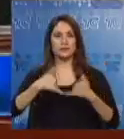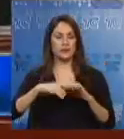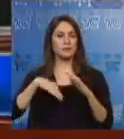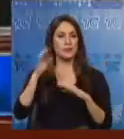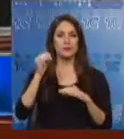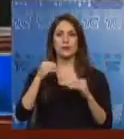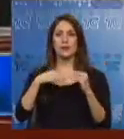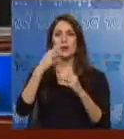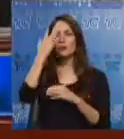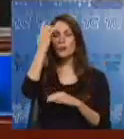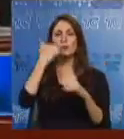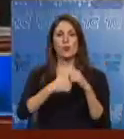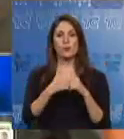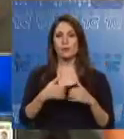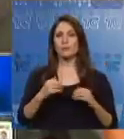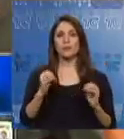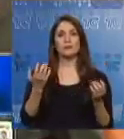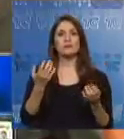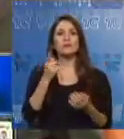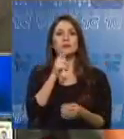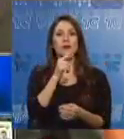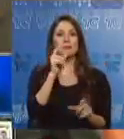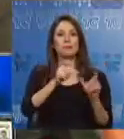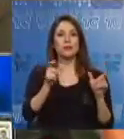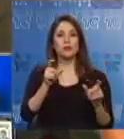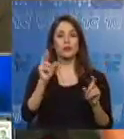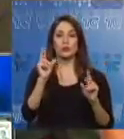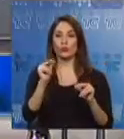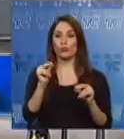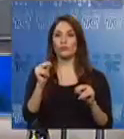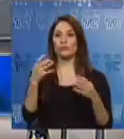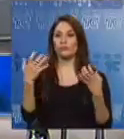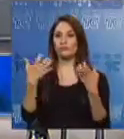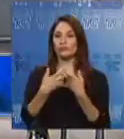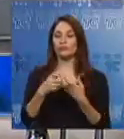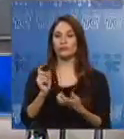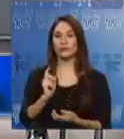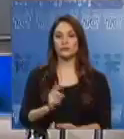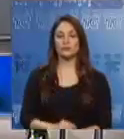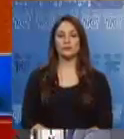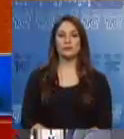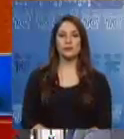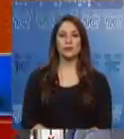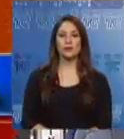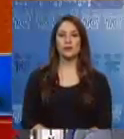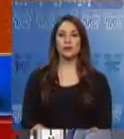evitar así incidentes con quienes no se unan al desarme.